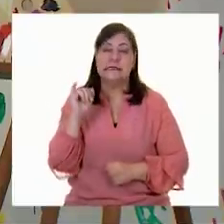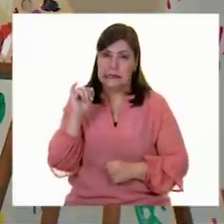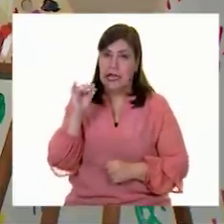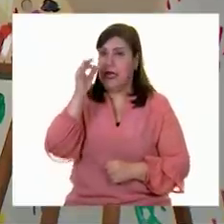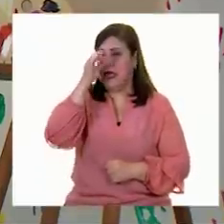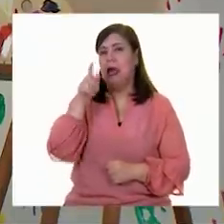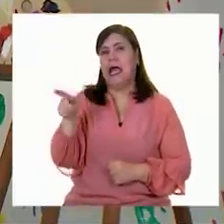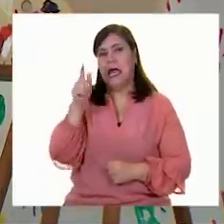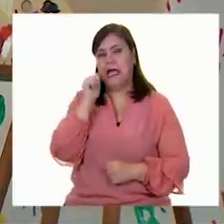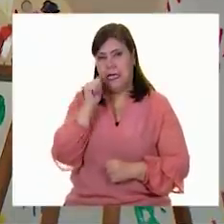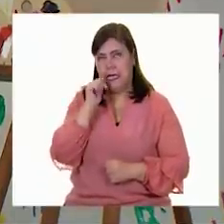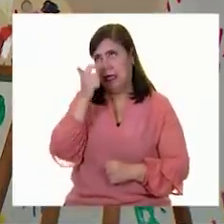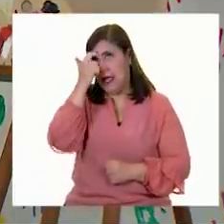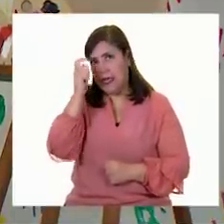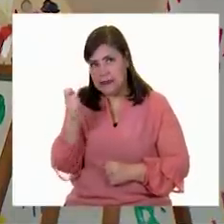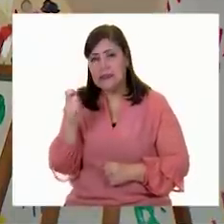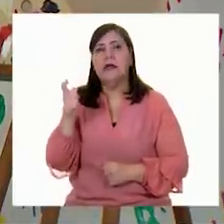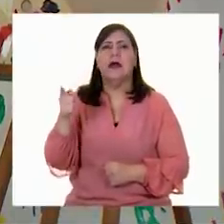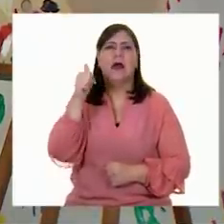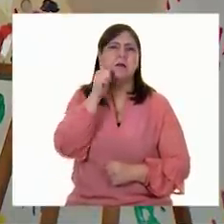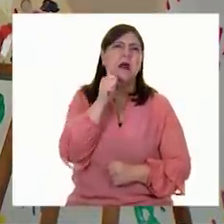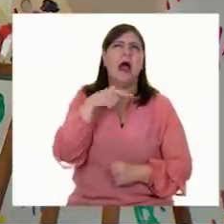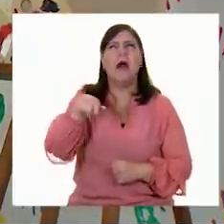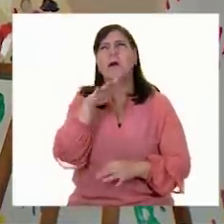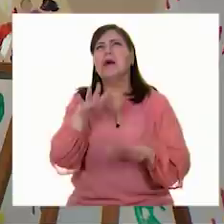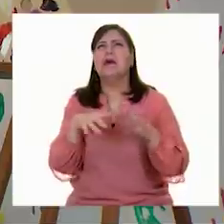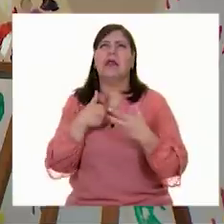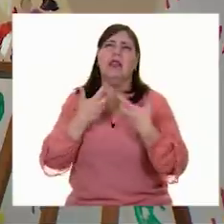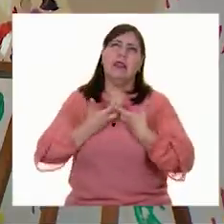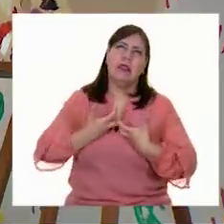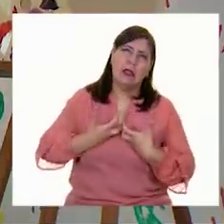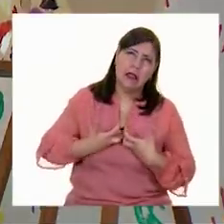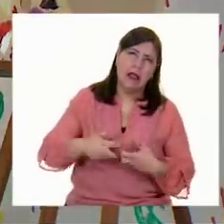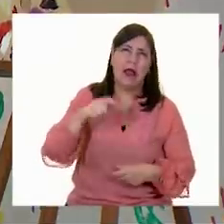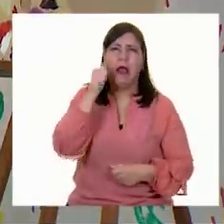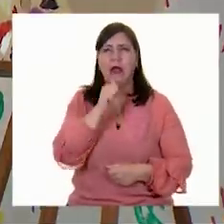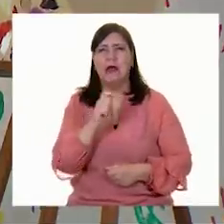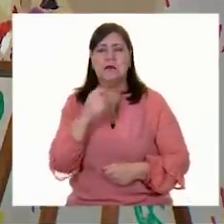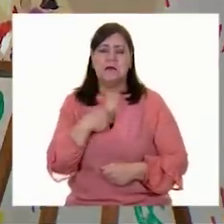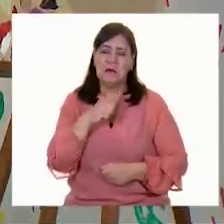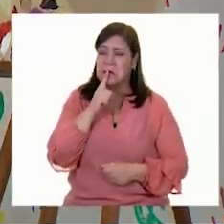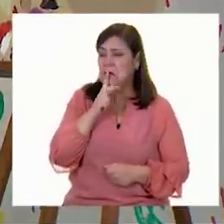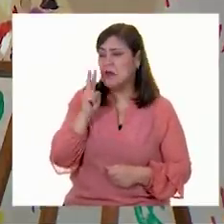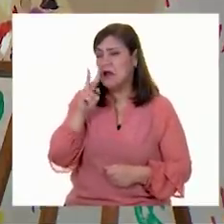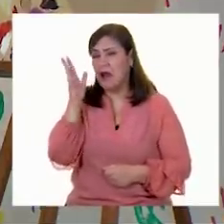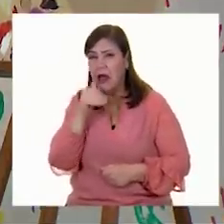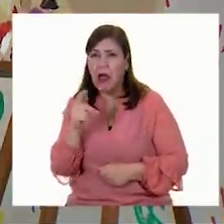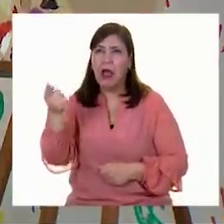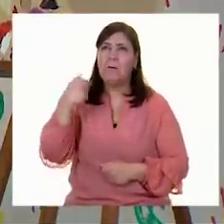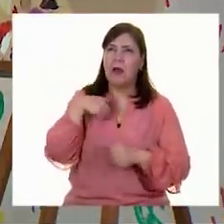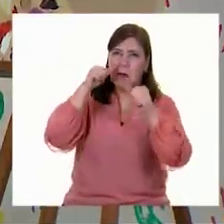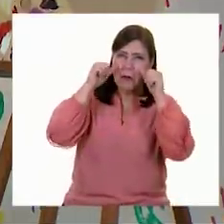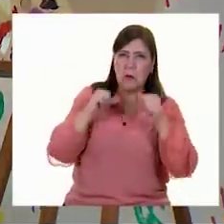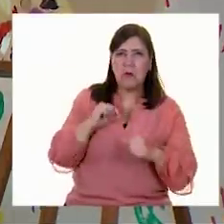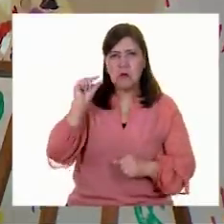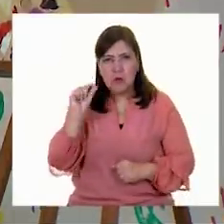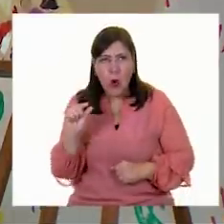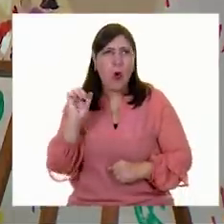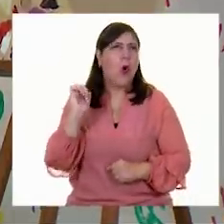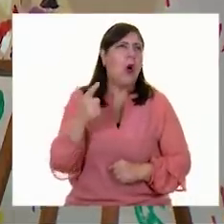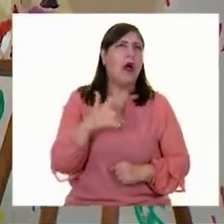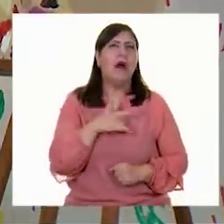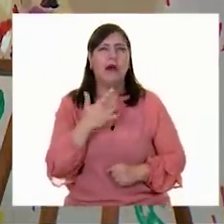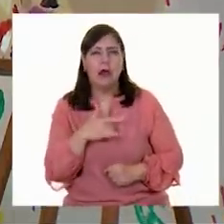nos hemos sentido desalentados en varios momentos de la vida, ya sea porque no nos brindan atención o por otras cosas.